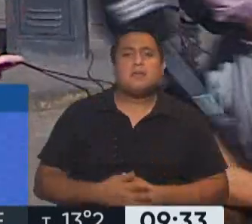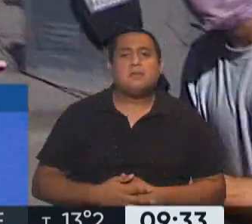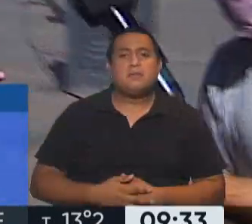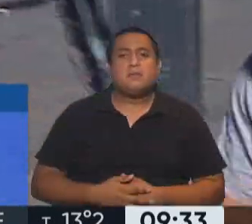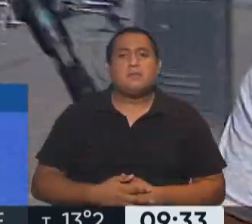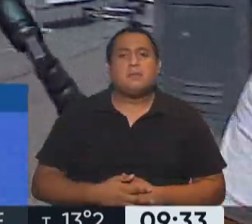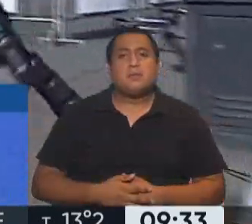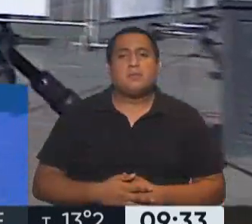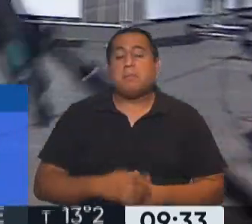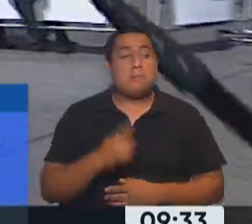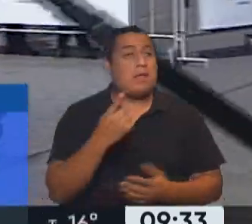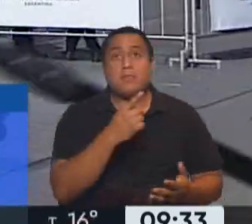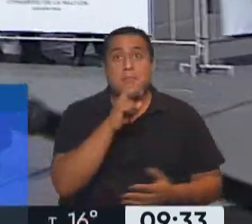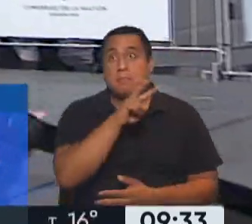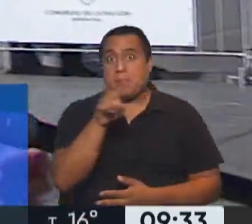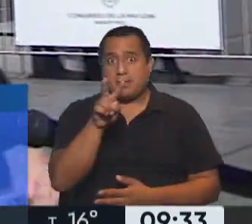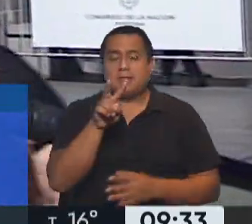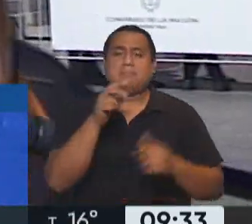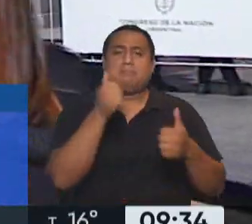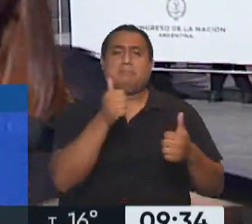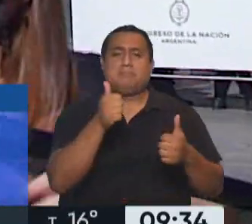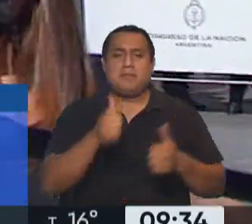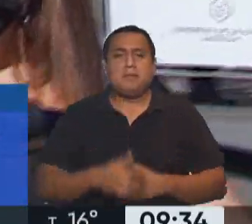allá. Ah, listo, bueno.